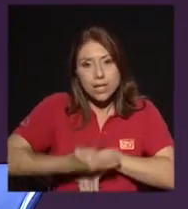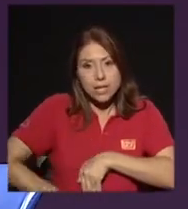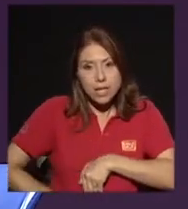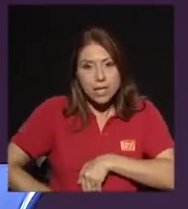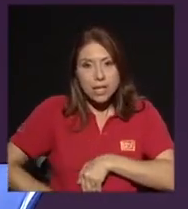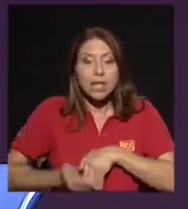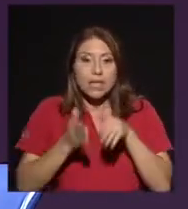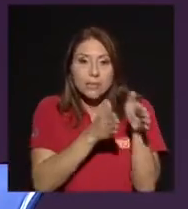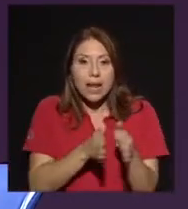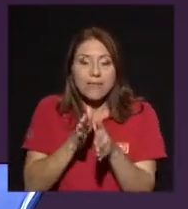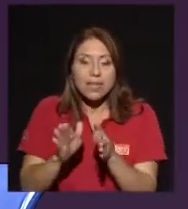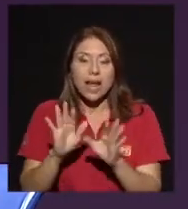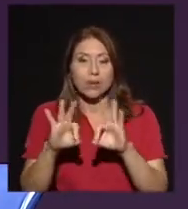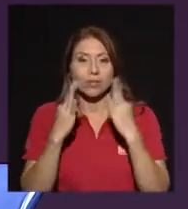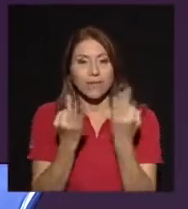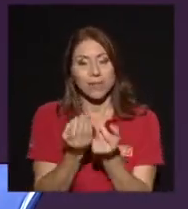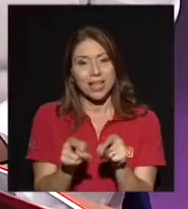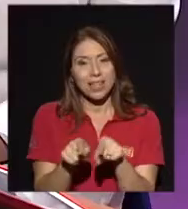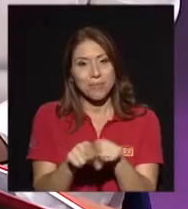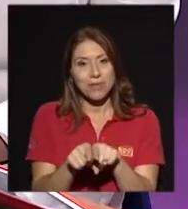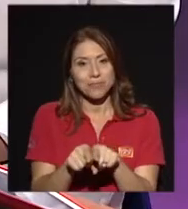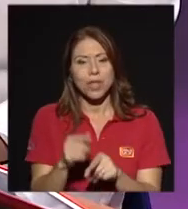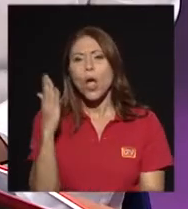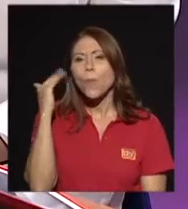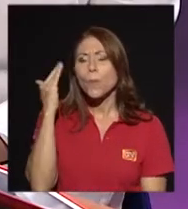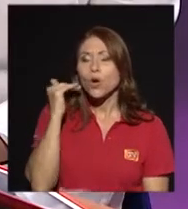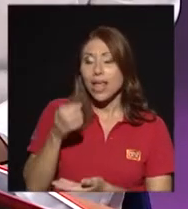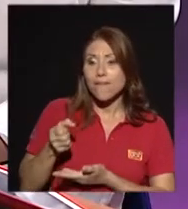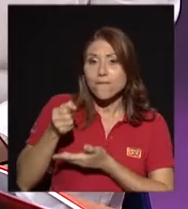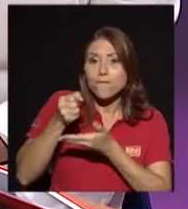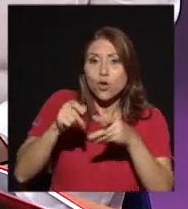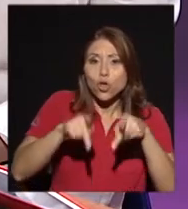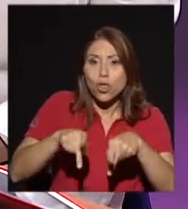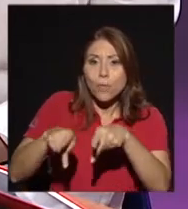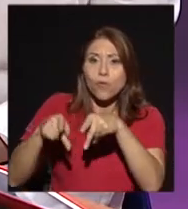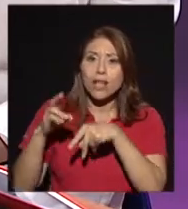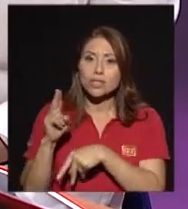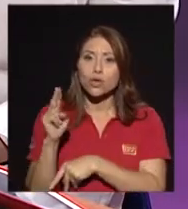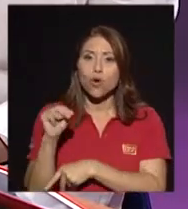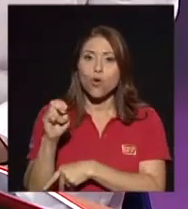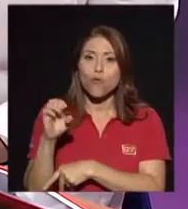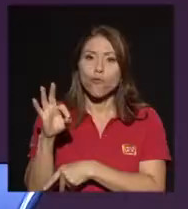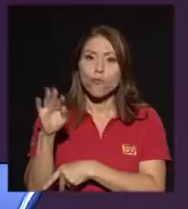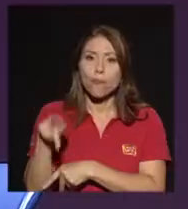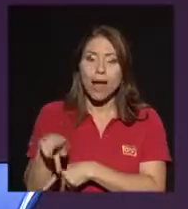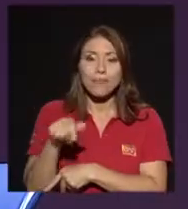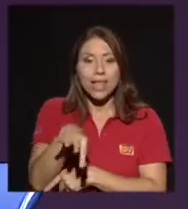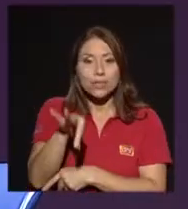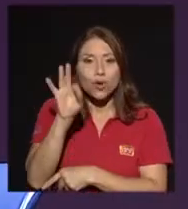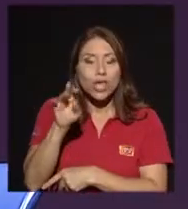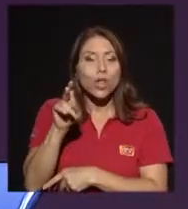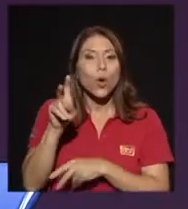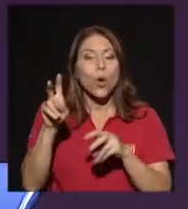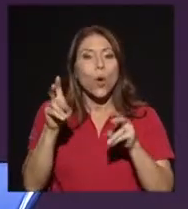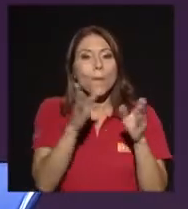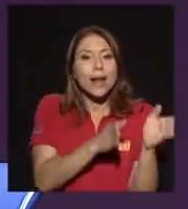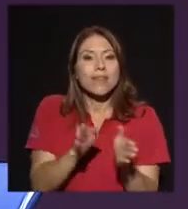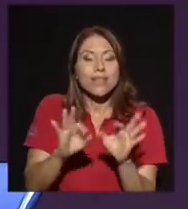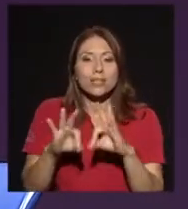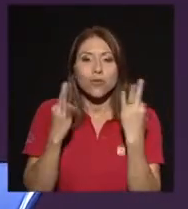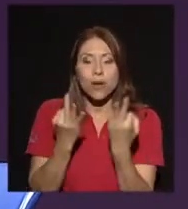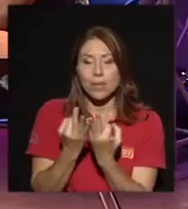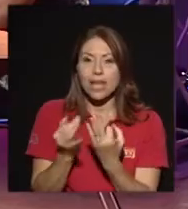es planificar nuestra familia también. ¿Por qué el Fondo de Población ha elegido este año el tema de planificación familiar como un tema a